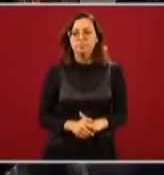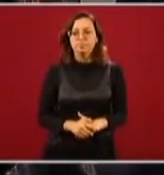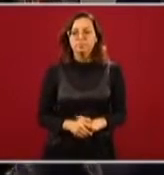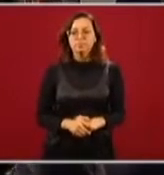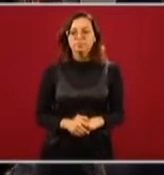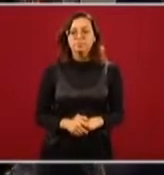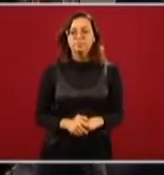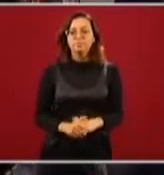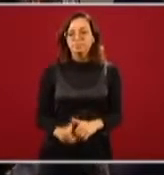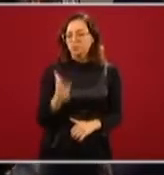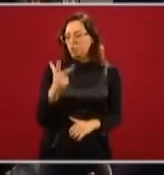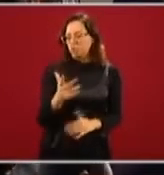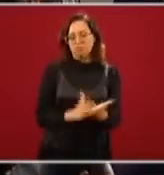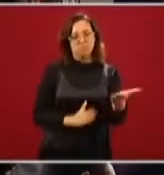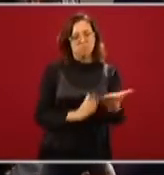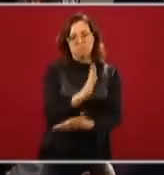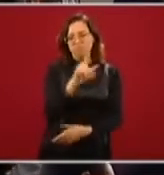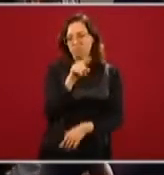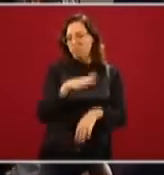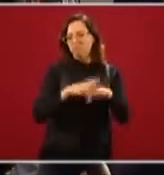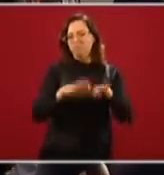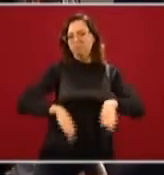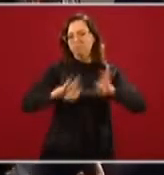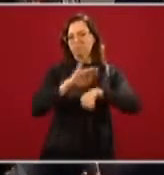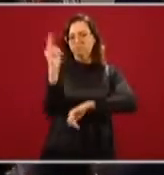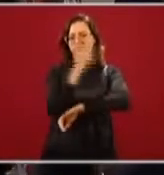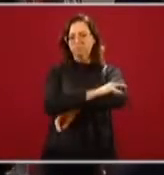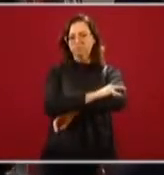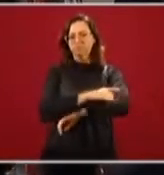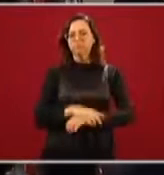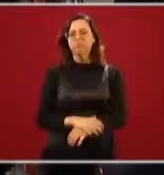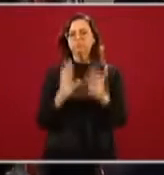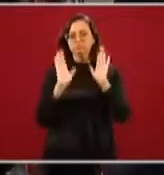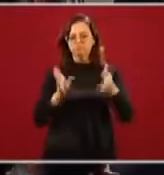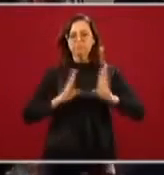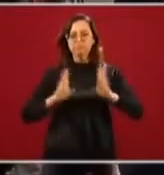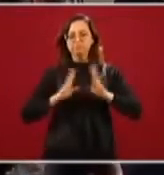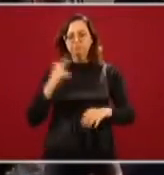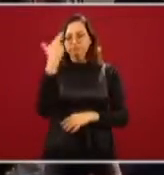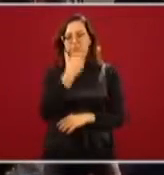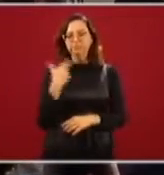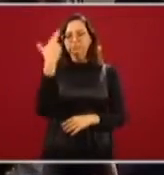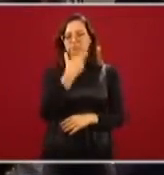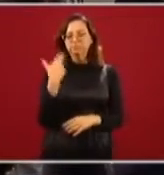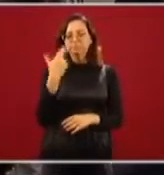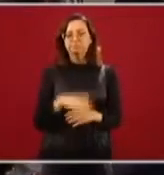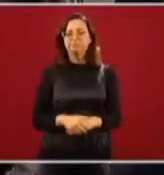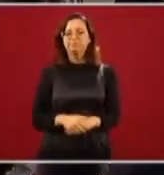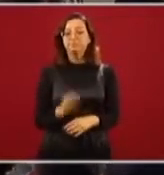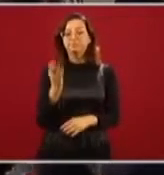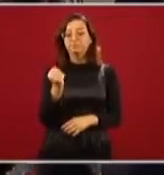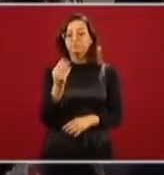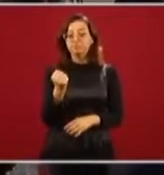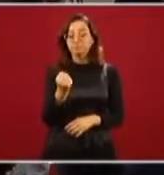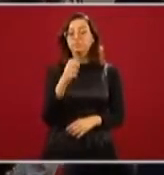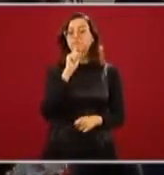8 lo mencionamos, el acceso principal del aeropuerto, realizado por el Ejército. Y la 9 es una de las